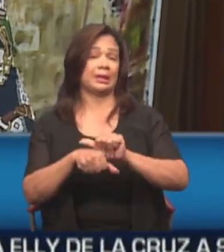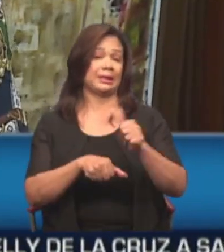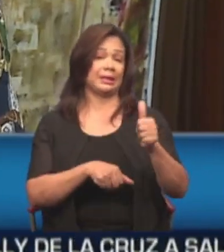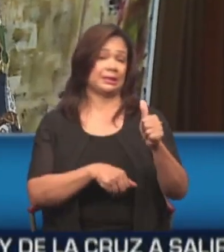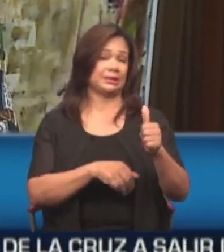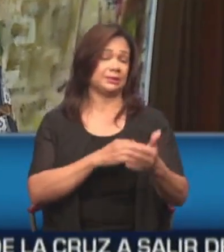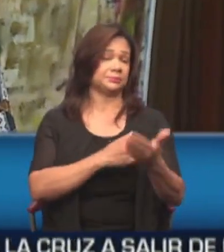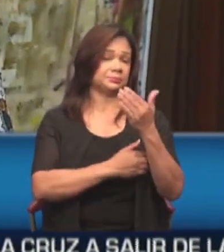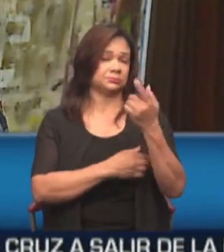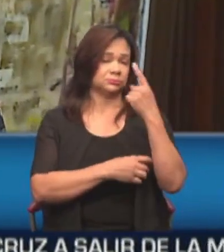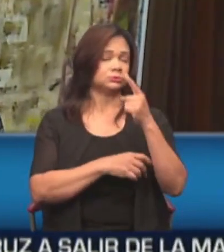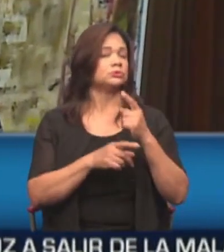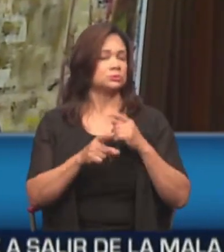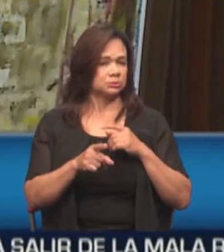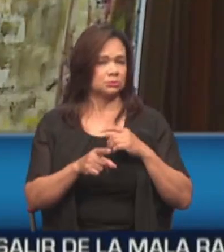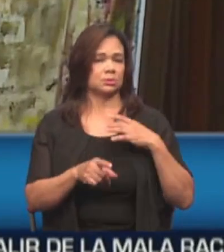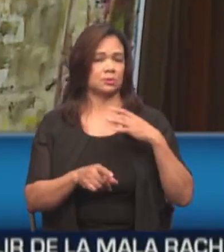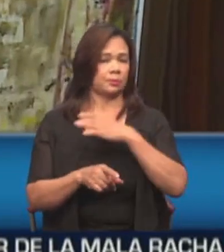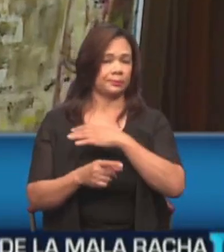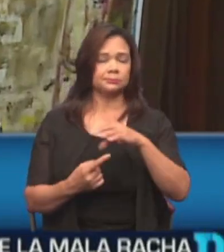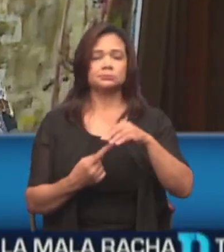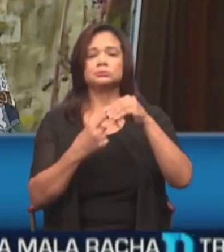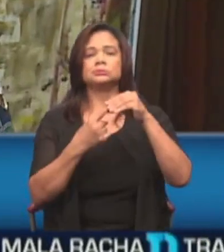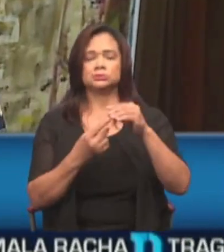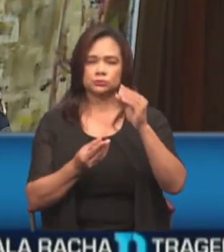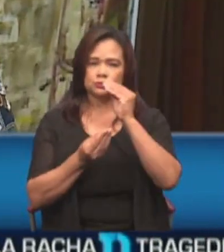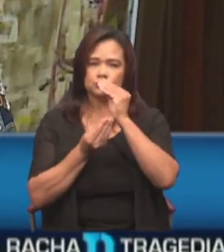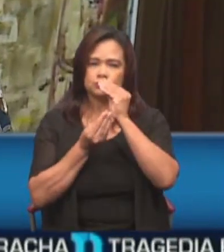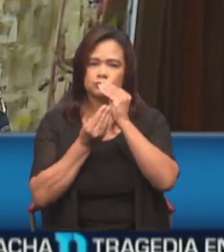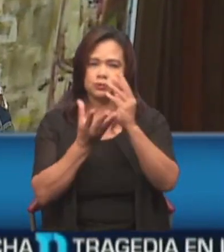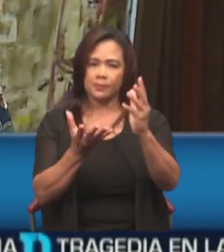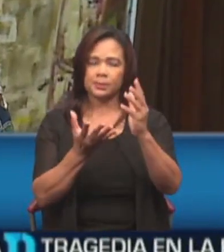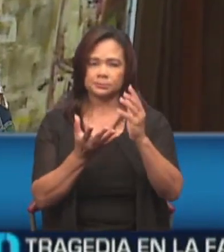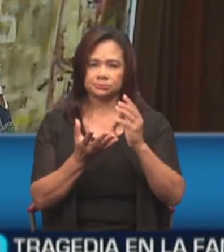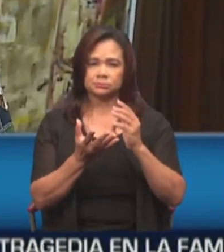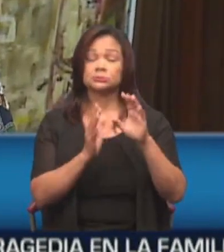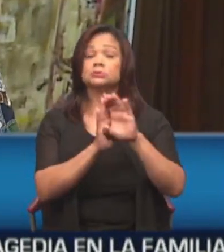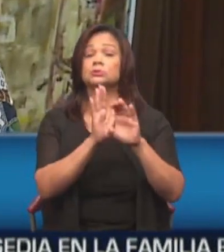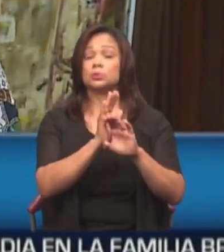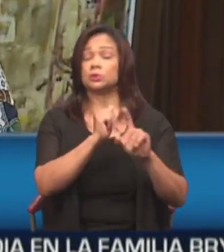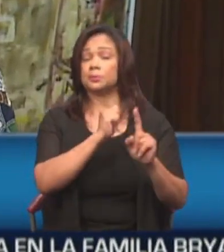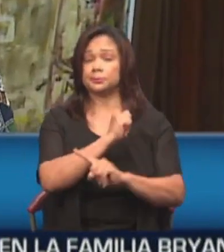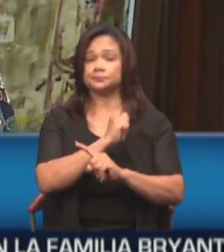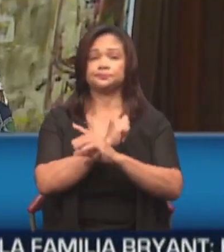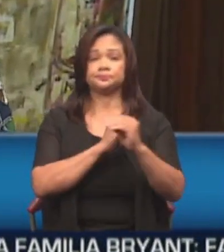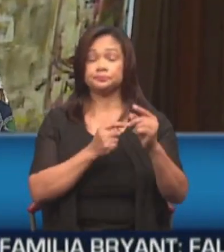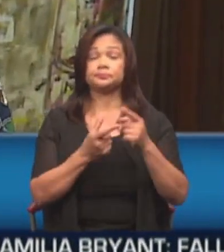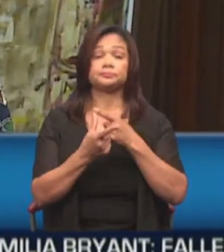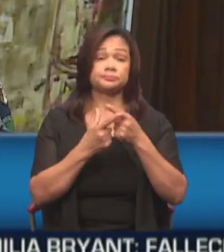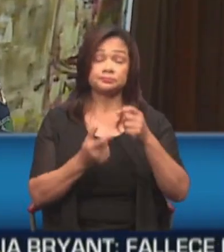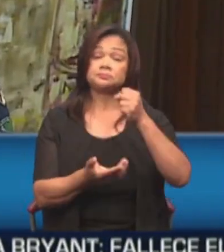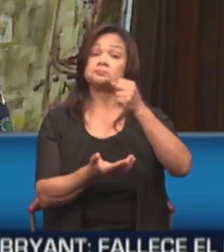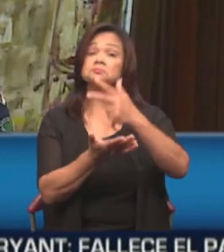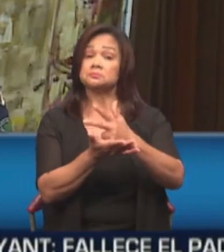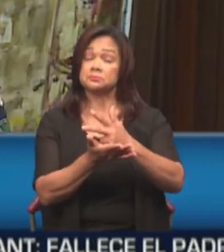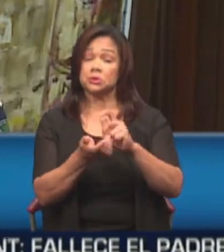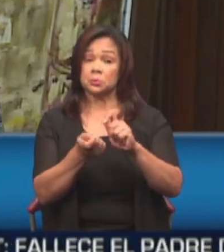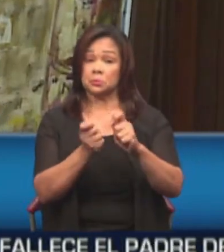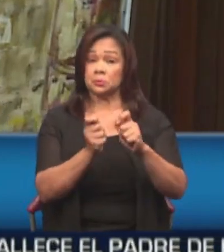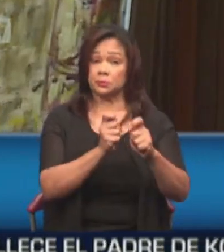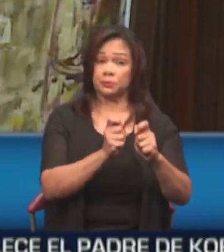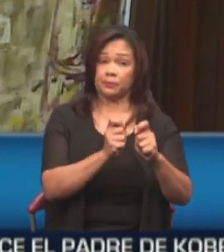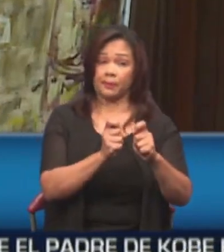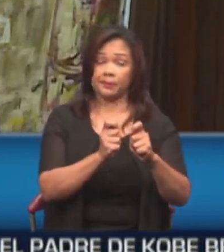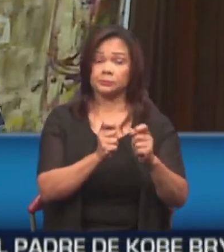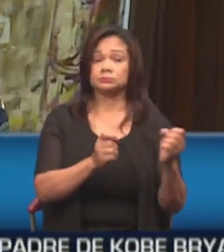mañana donde se espera que la comisión especial rinda su informe favorable al código penal y en caso de ser aprobado con modificaciones